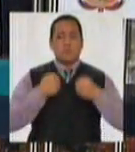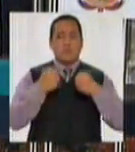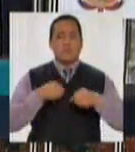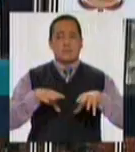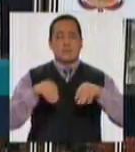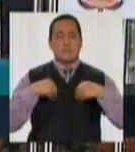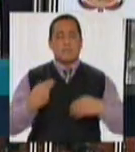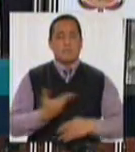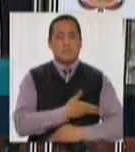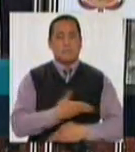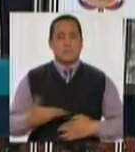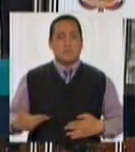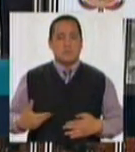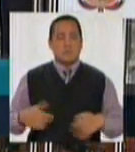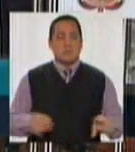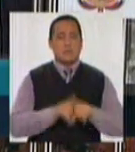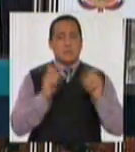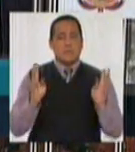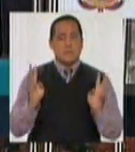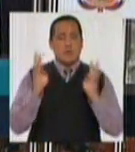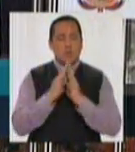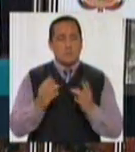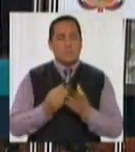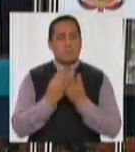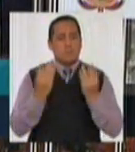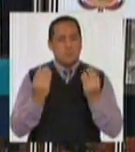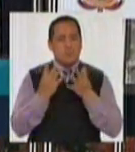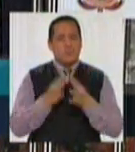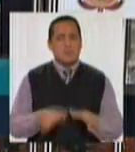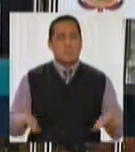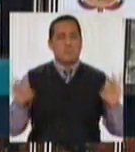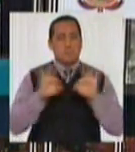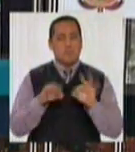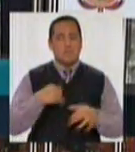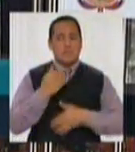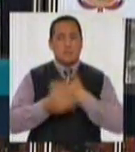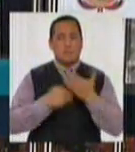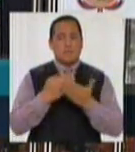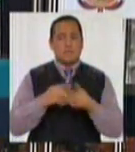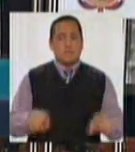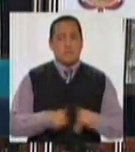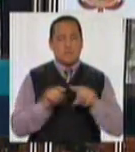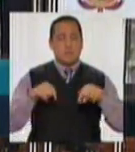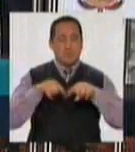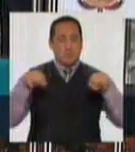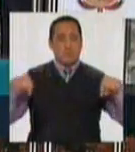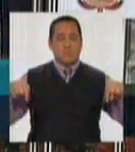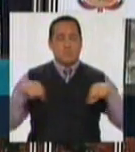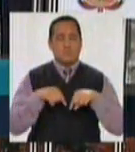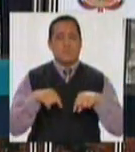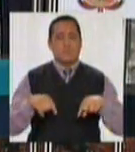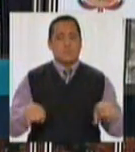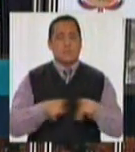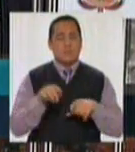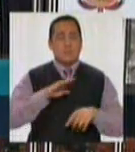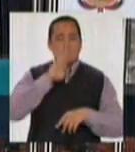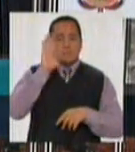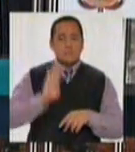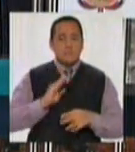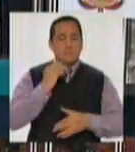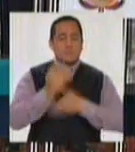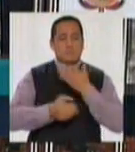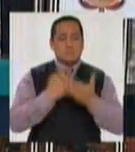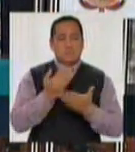posesión y las reuniones fueron muy productivas en dicha área. Y Brasil